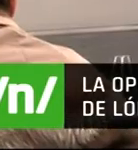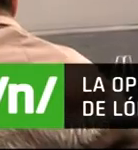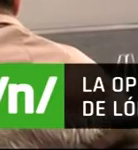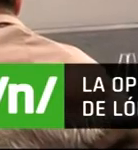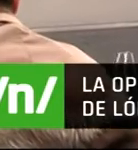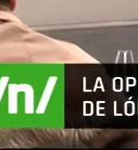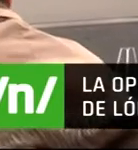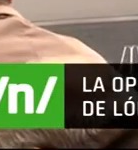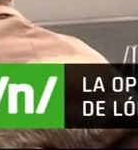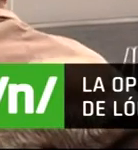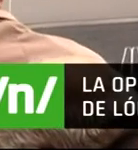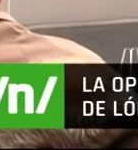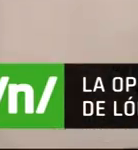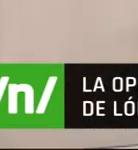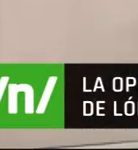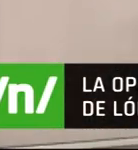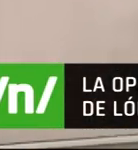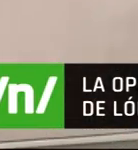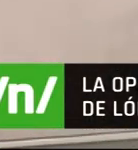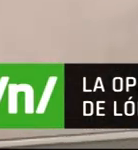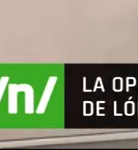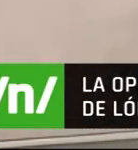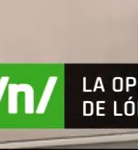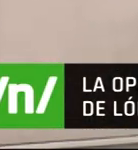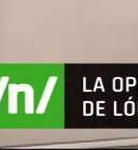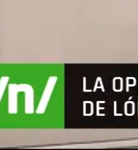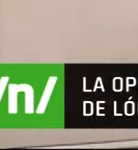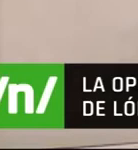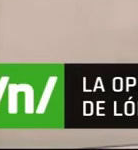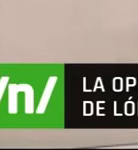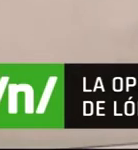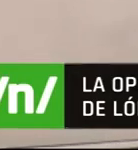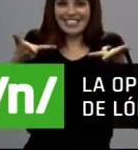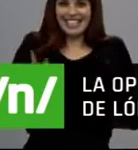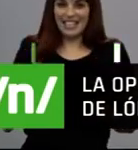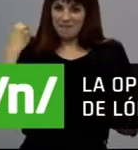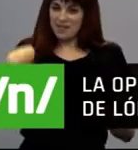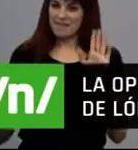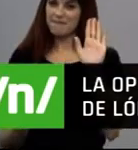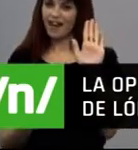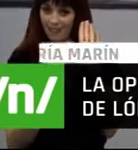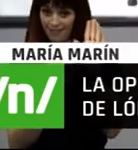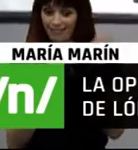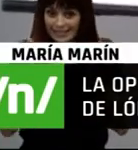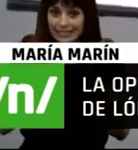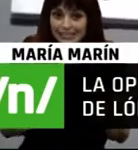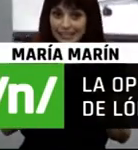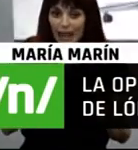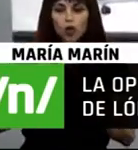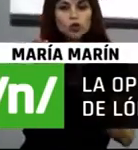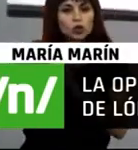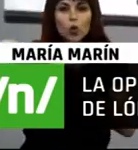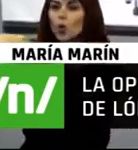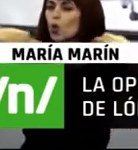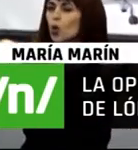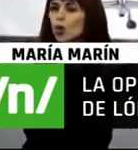La diputada de Podemos, María Marín, también ha acusado al presidente de mirar solo por sus intereses. Esta poltrona es su